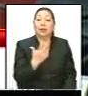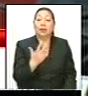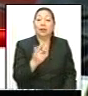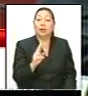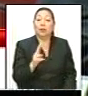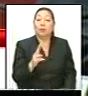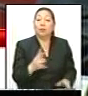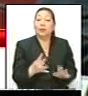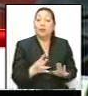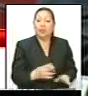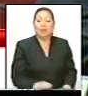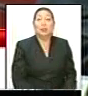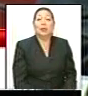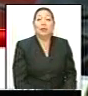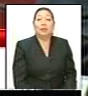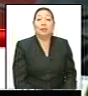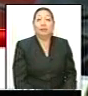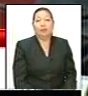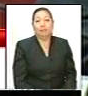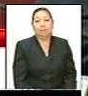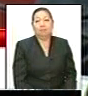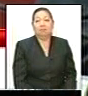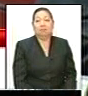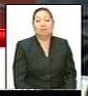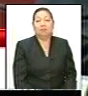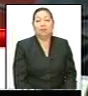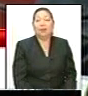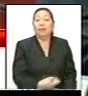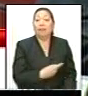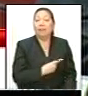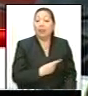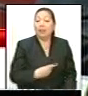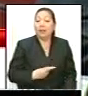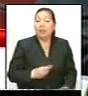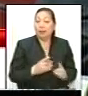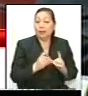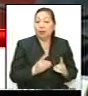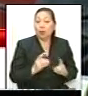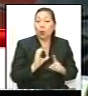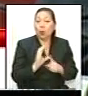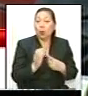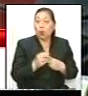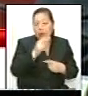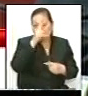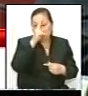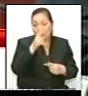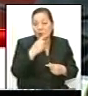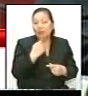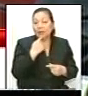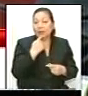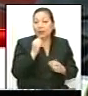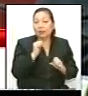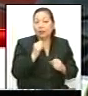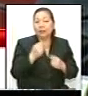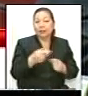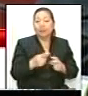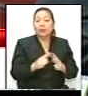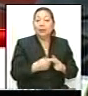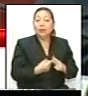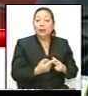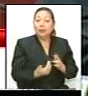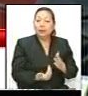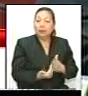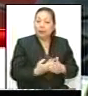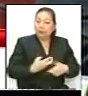del 2019 de la Dirección Departamental de Cultura de Cusco, se dispuso el inicio de